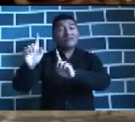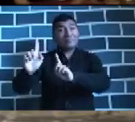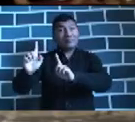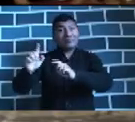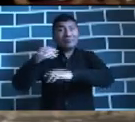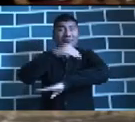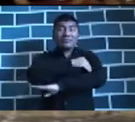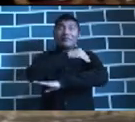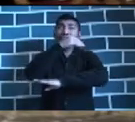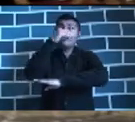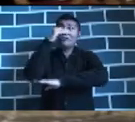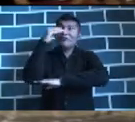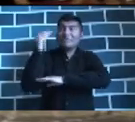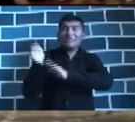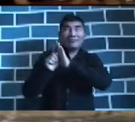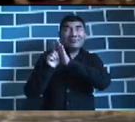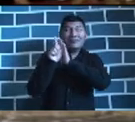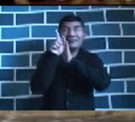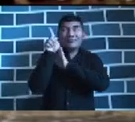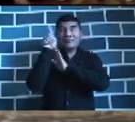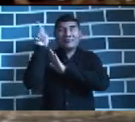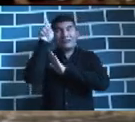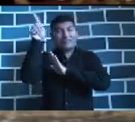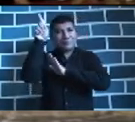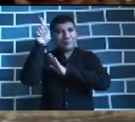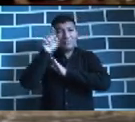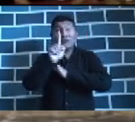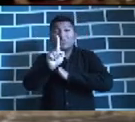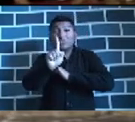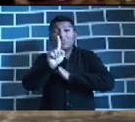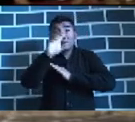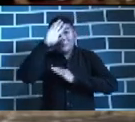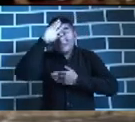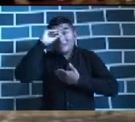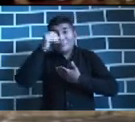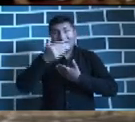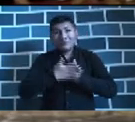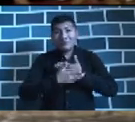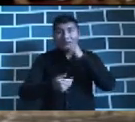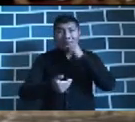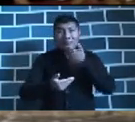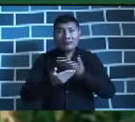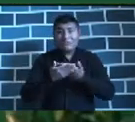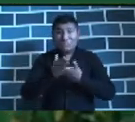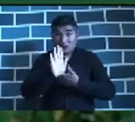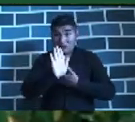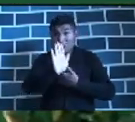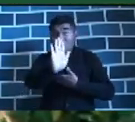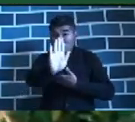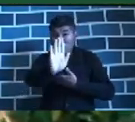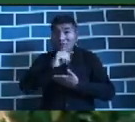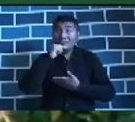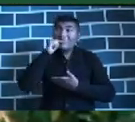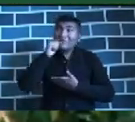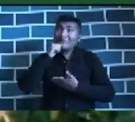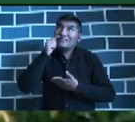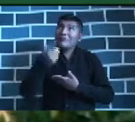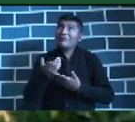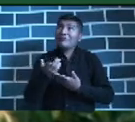hacia el cielo vuela mucho más allá y si un hijo tuyo una hija tuya te dice